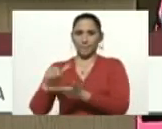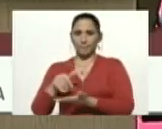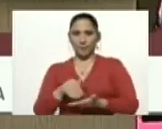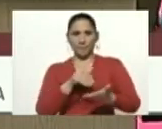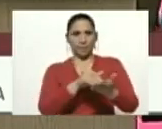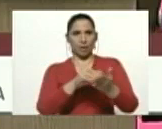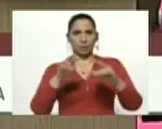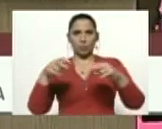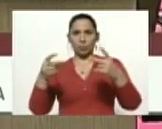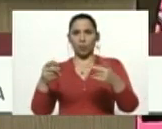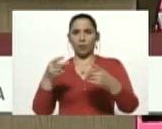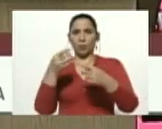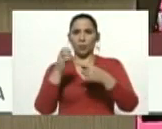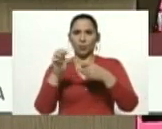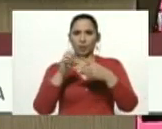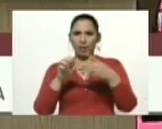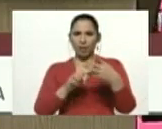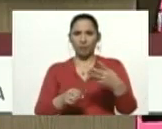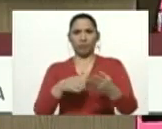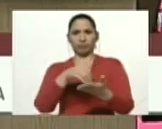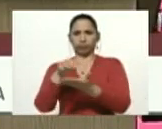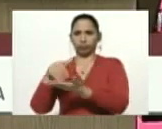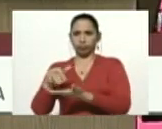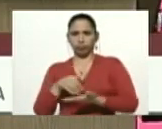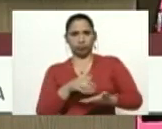de distribución y comercialización del combustible.